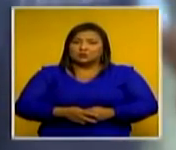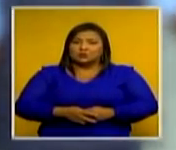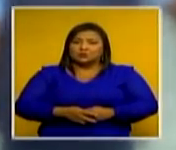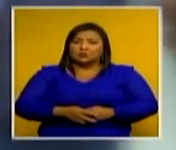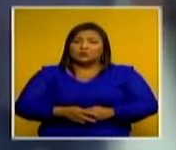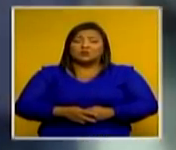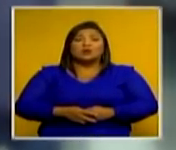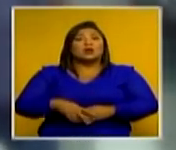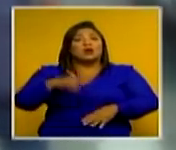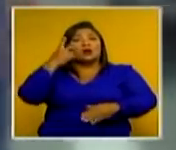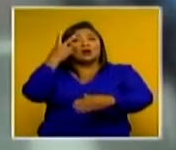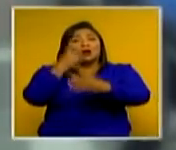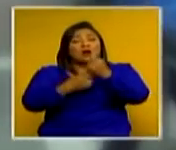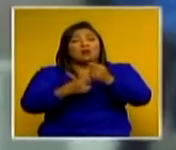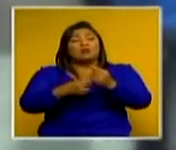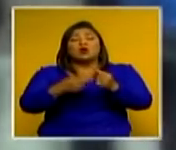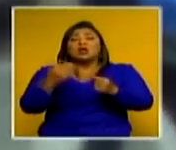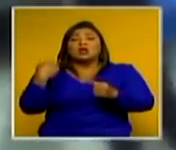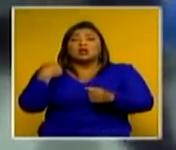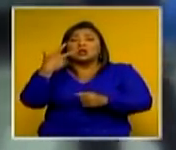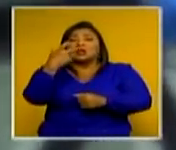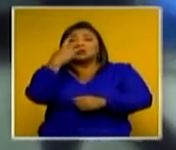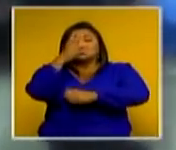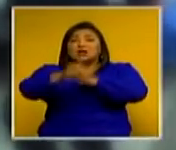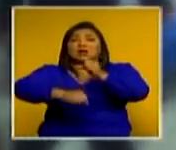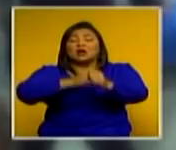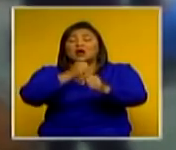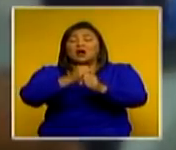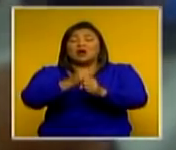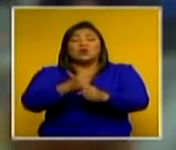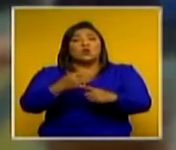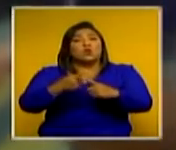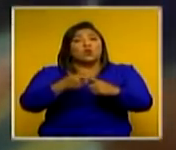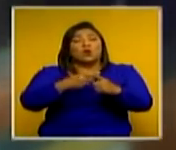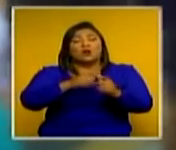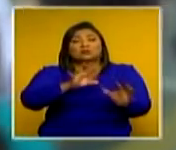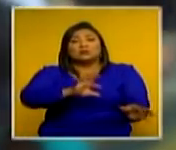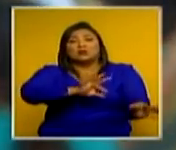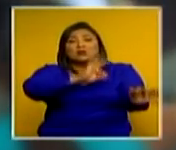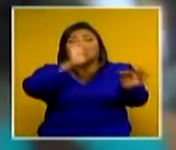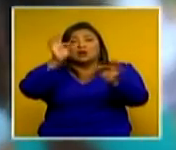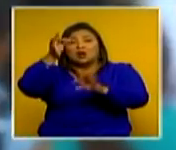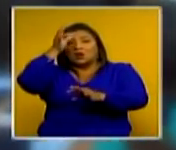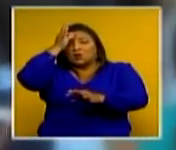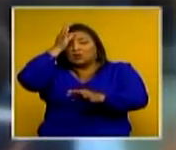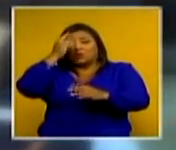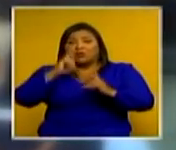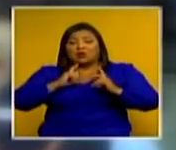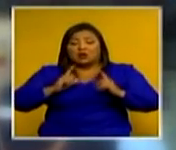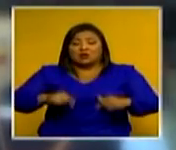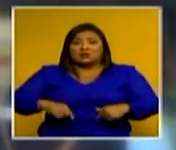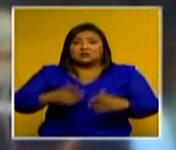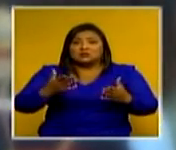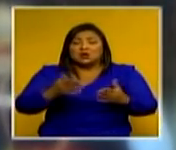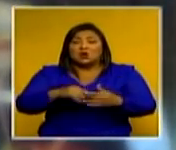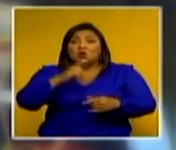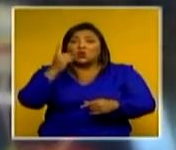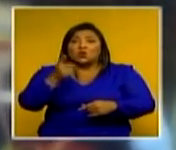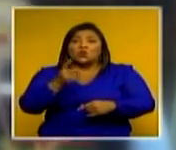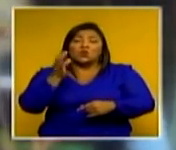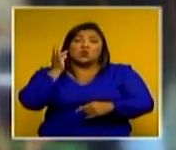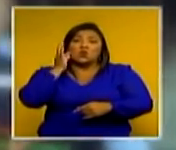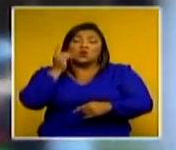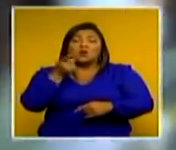ambas víctimas se tienen 13 años de edad y tuvieron que ser ingresadas de emergencia ante su complicado estado de salud una de ellas